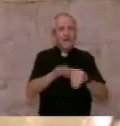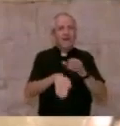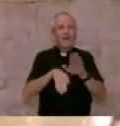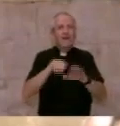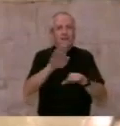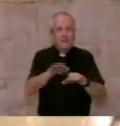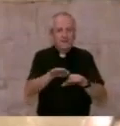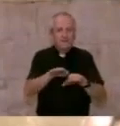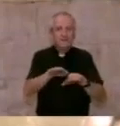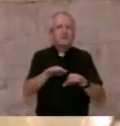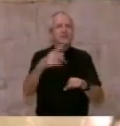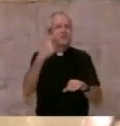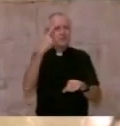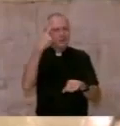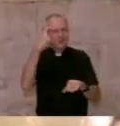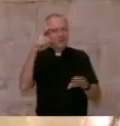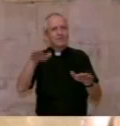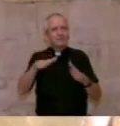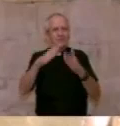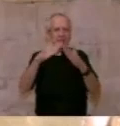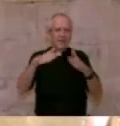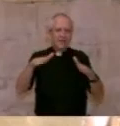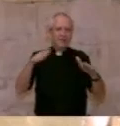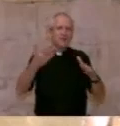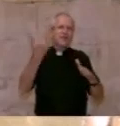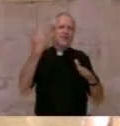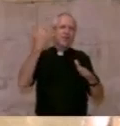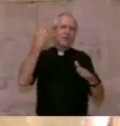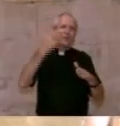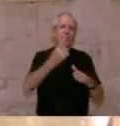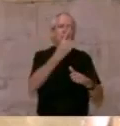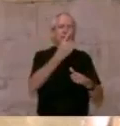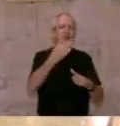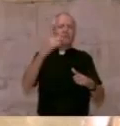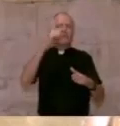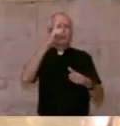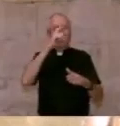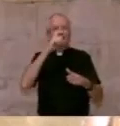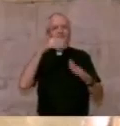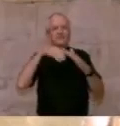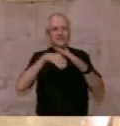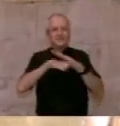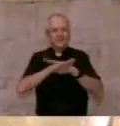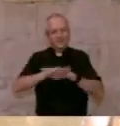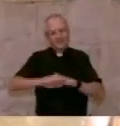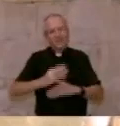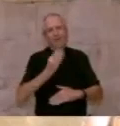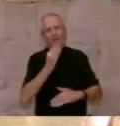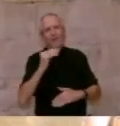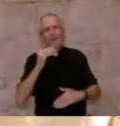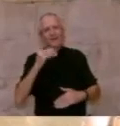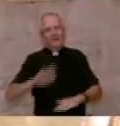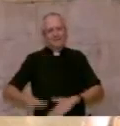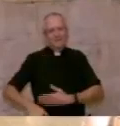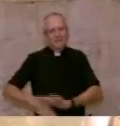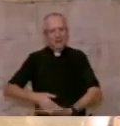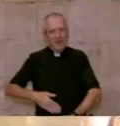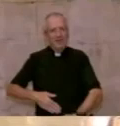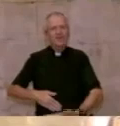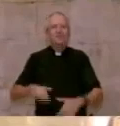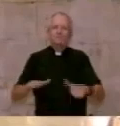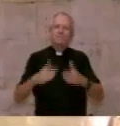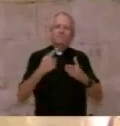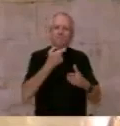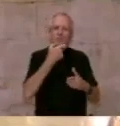paso. Com recordaven la cançó de quan vaig entrar en 14 anyets al seminari menor. Que ho faci sortint, que lo